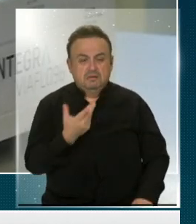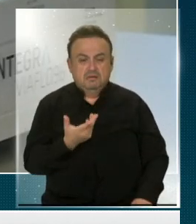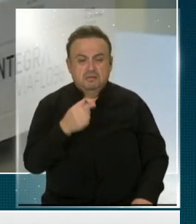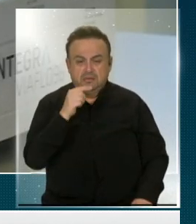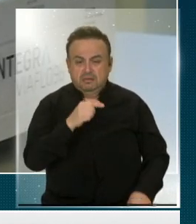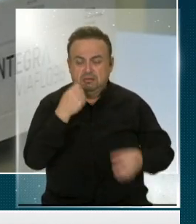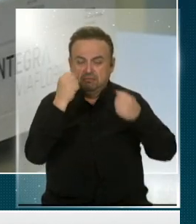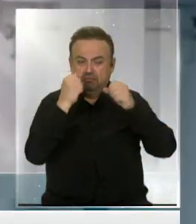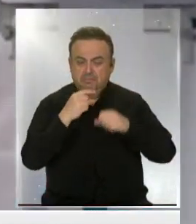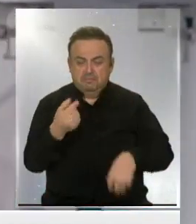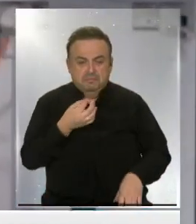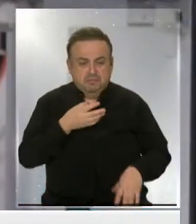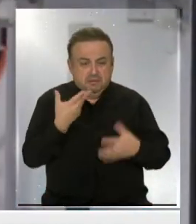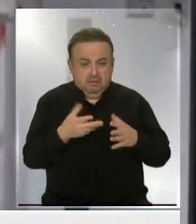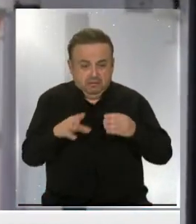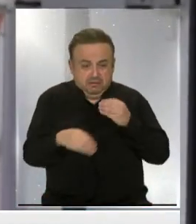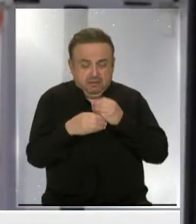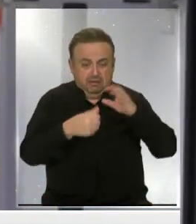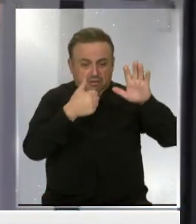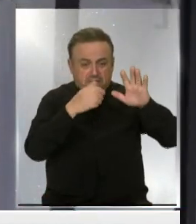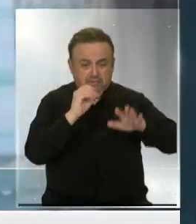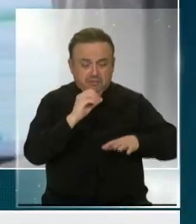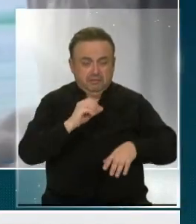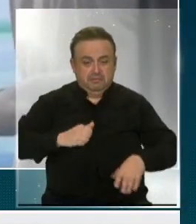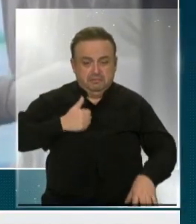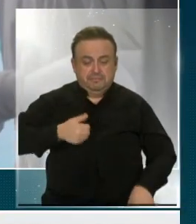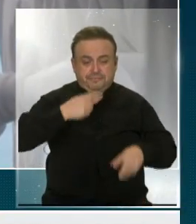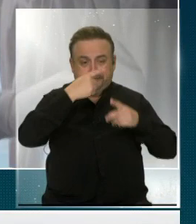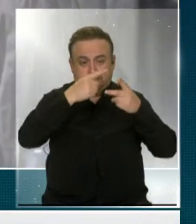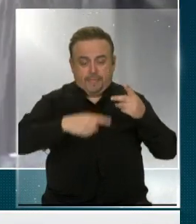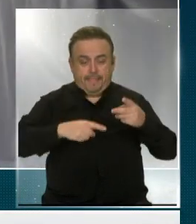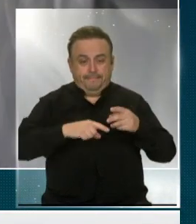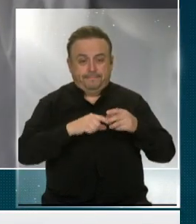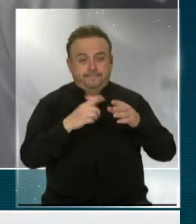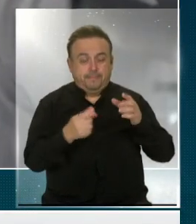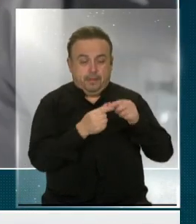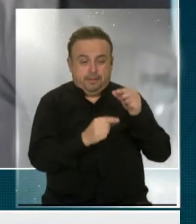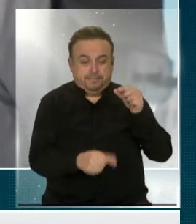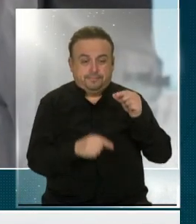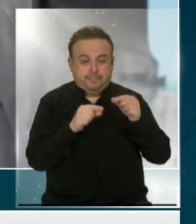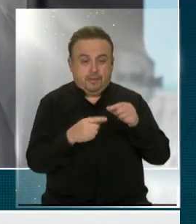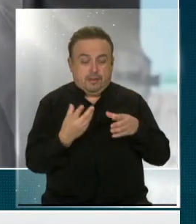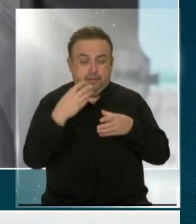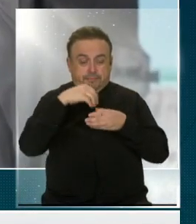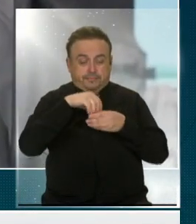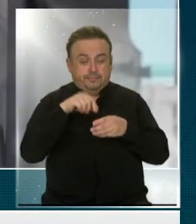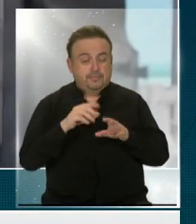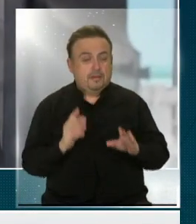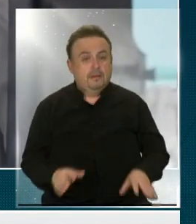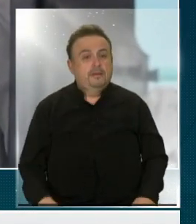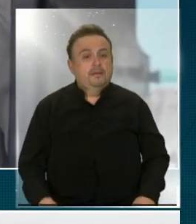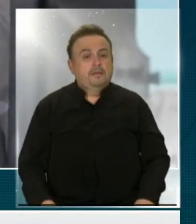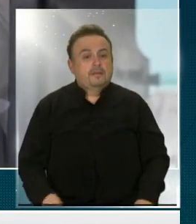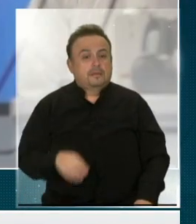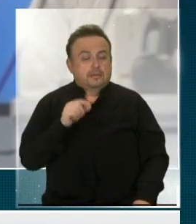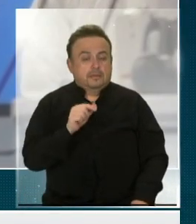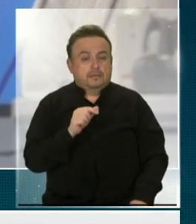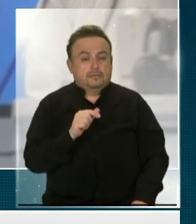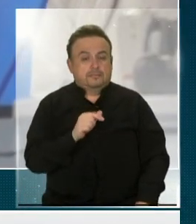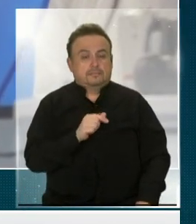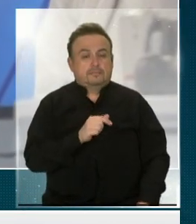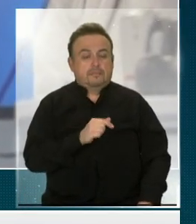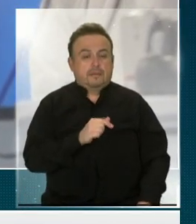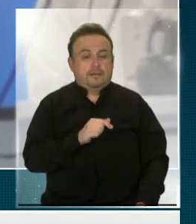este ensayo que decíamos va a incluir a 60.000 voluntarios de distintas partes del mundo incluido nuestro país va a